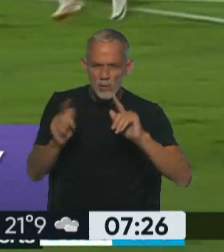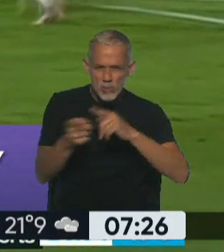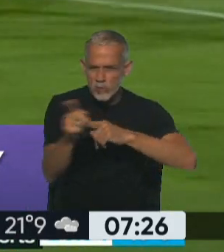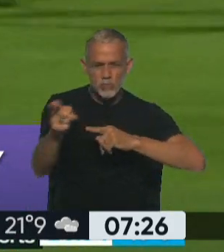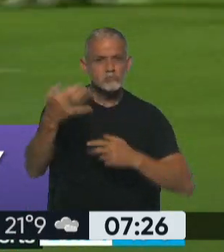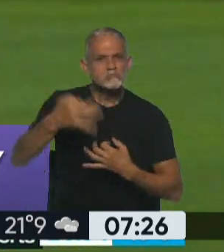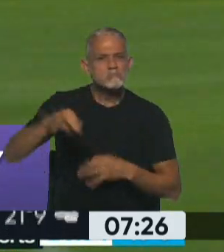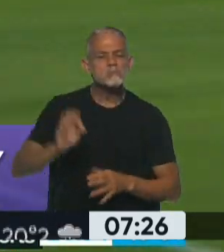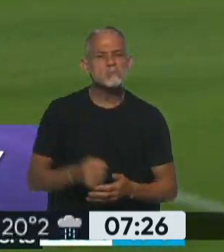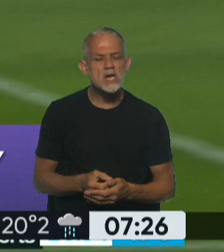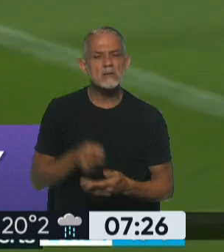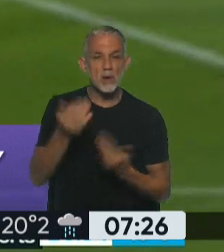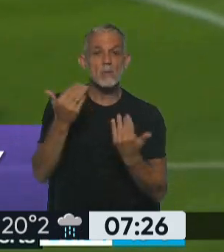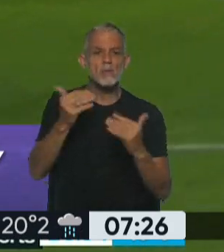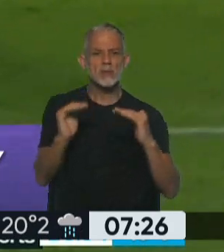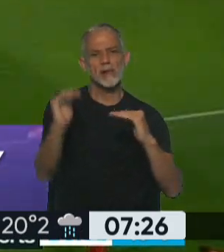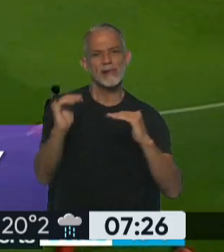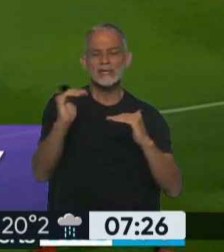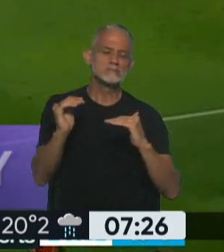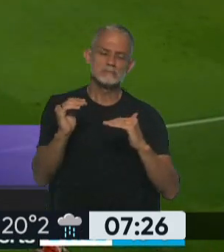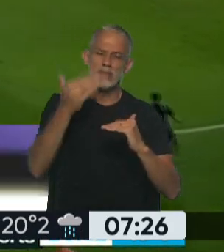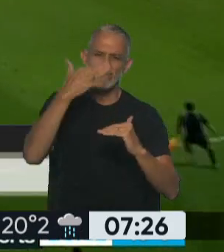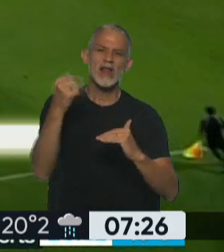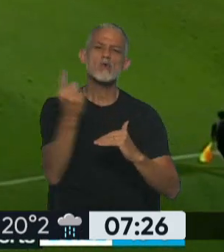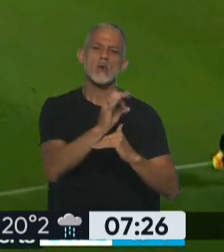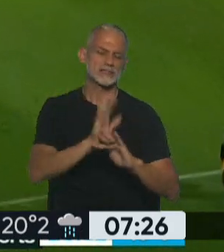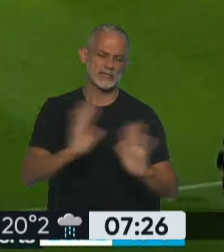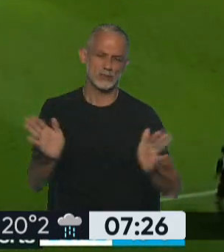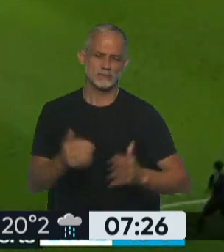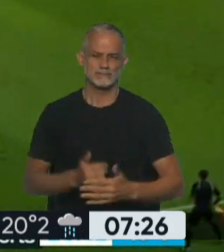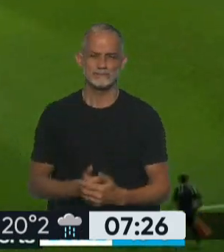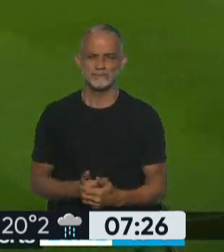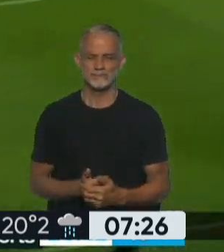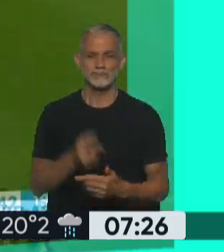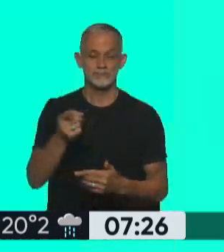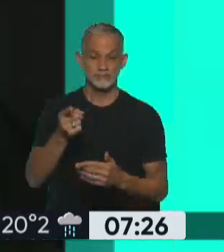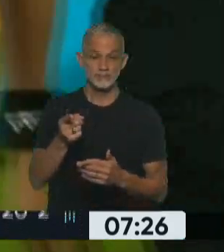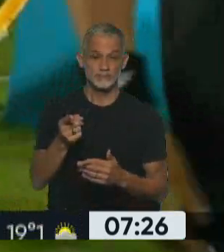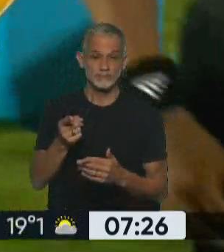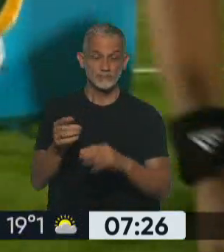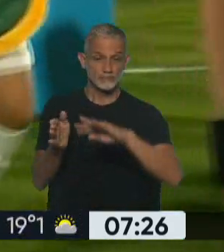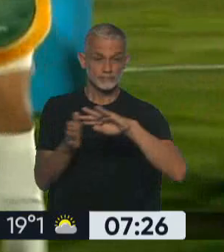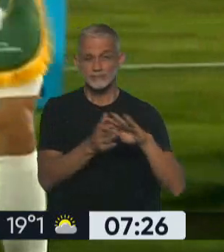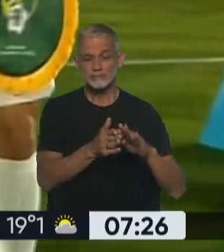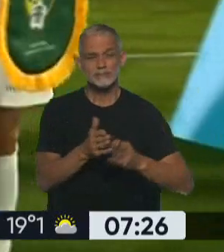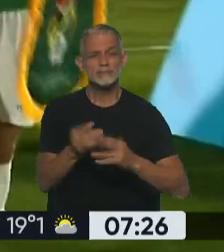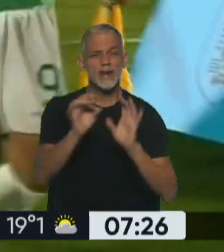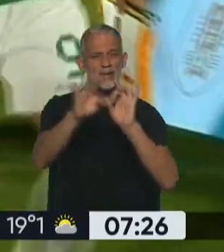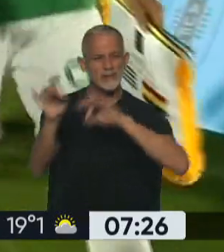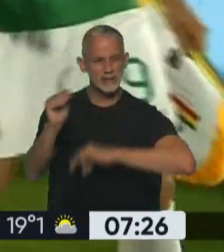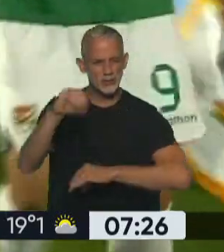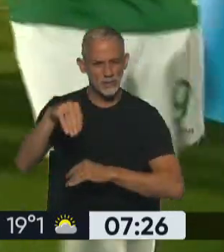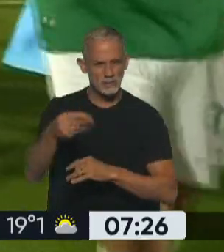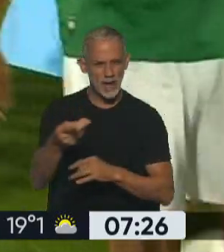para aumentar y que la victoria sea aún más abultada en esta vuelta de página y recorrido por las